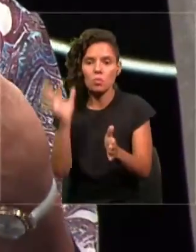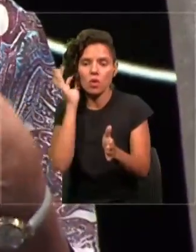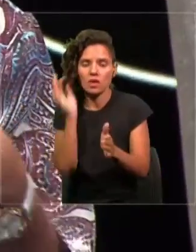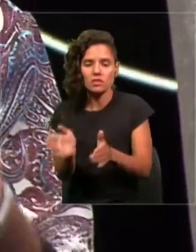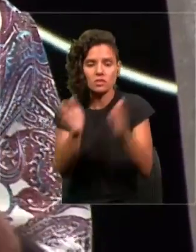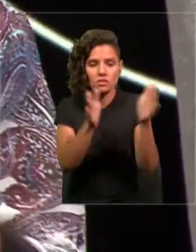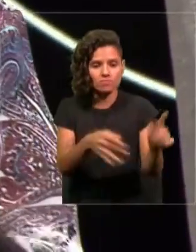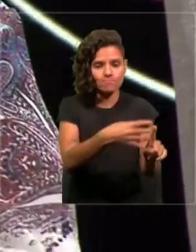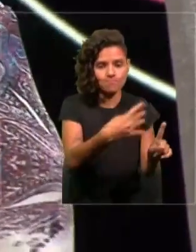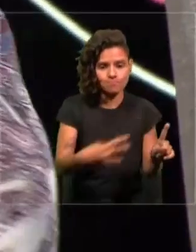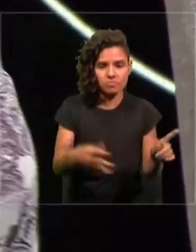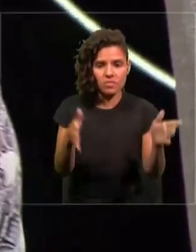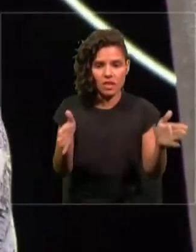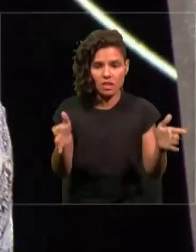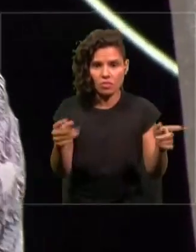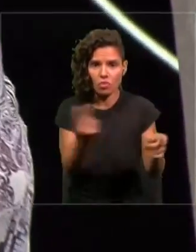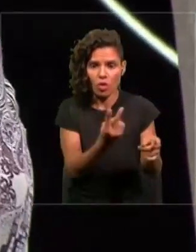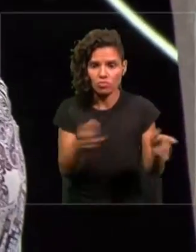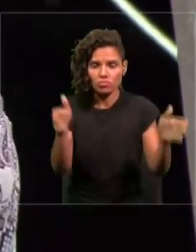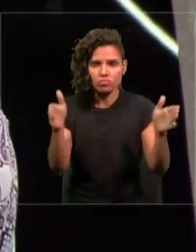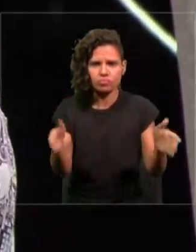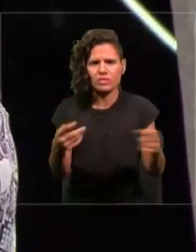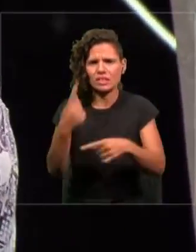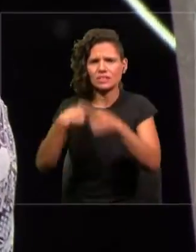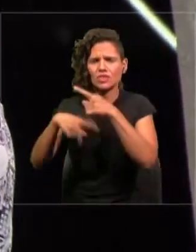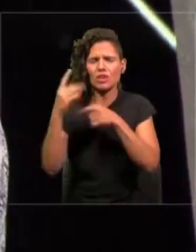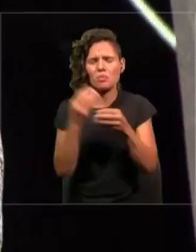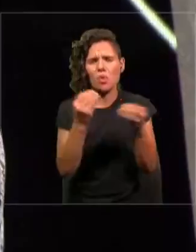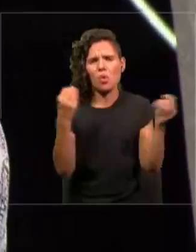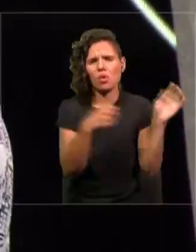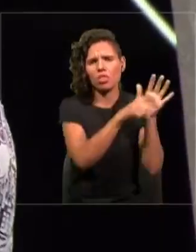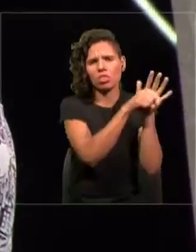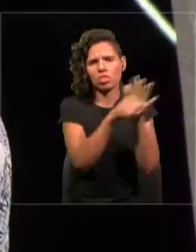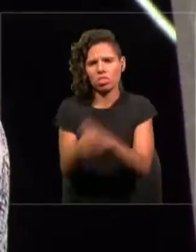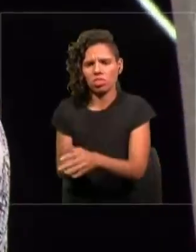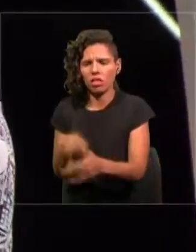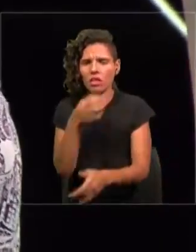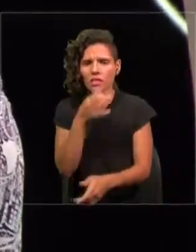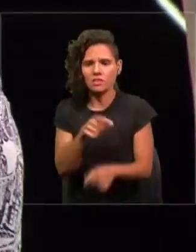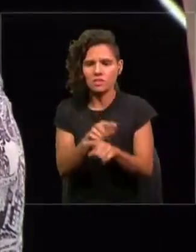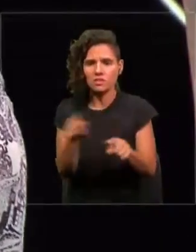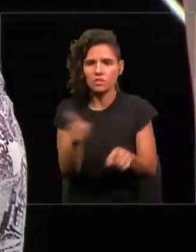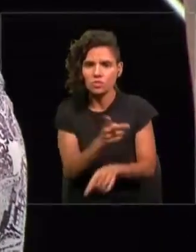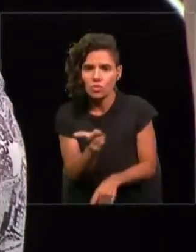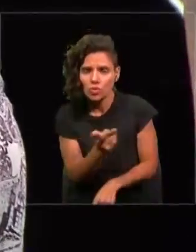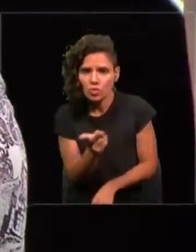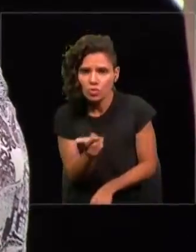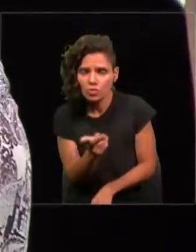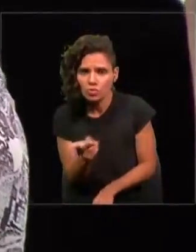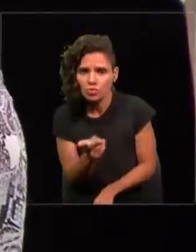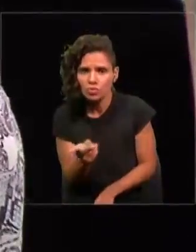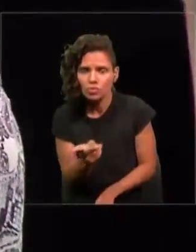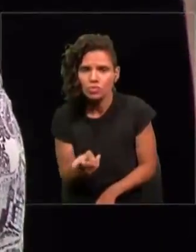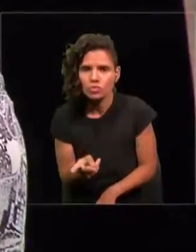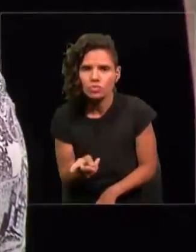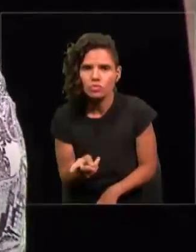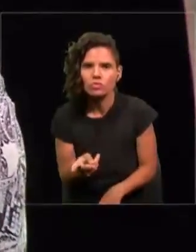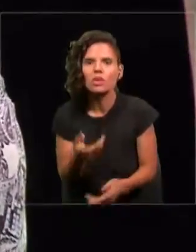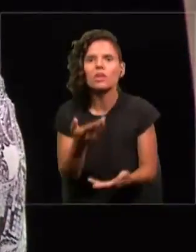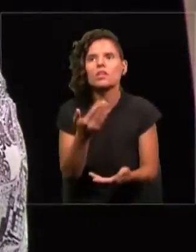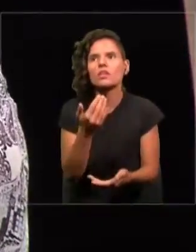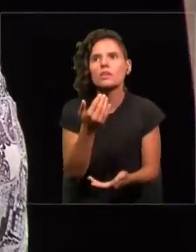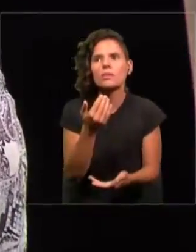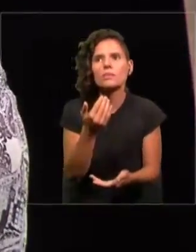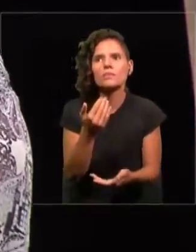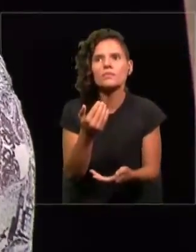efectivamente han sido históricamente tan relegadas como los sujetos en las que empeñosamente mostró Gabriel y